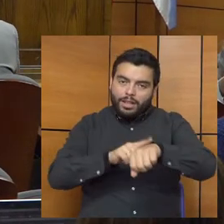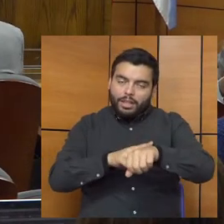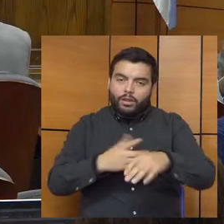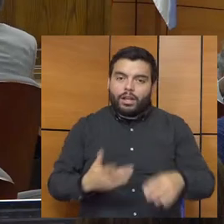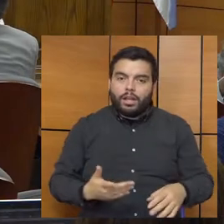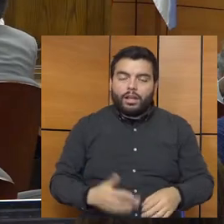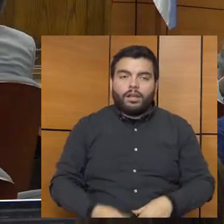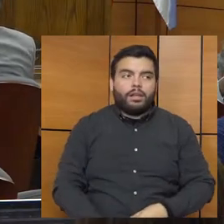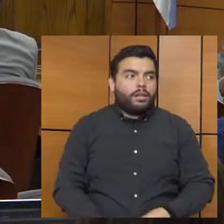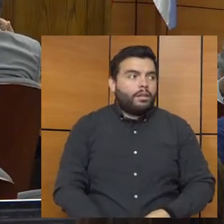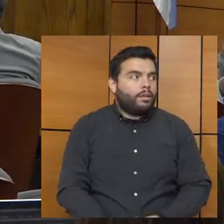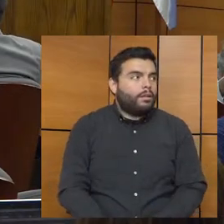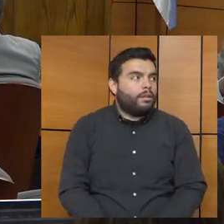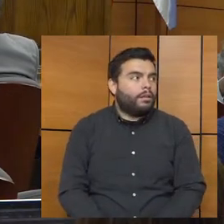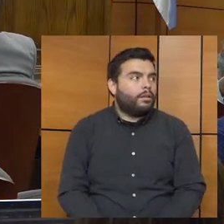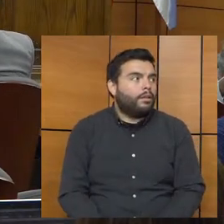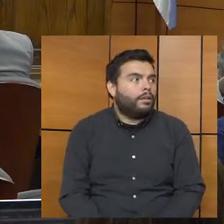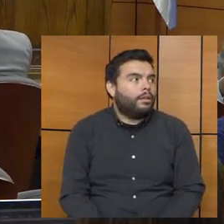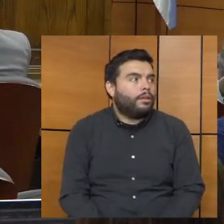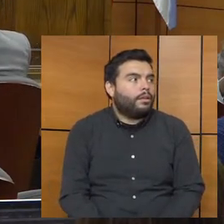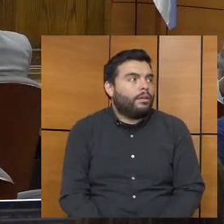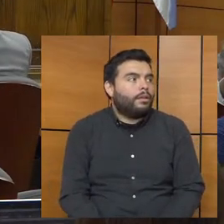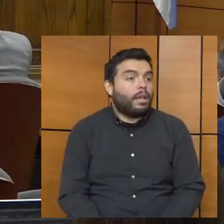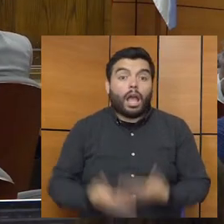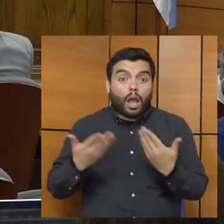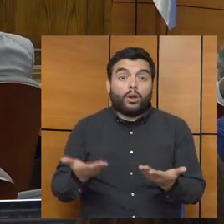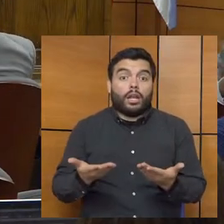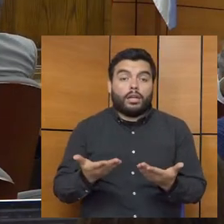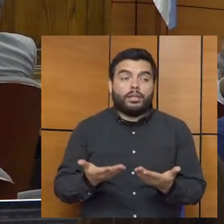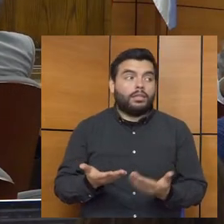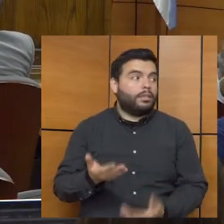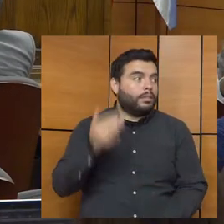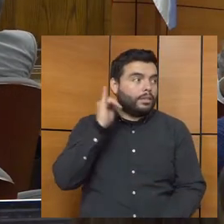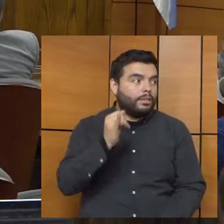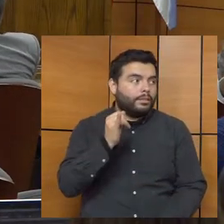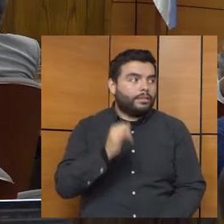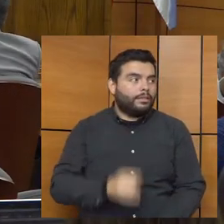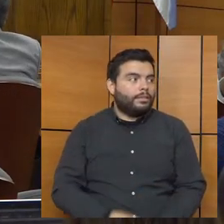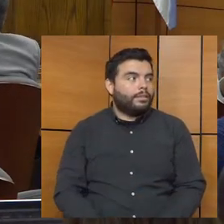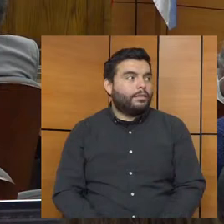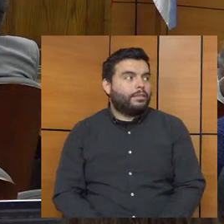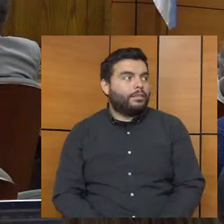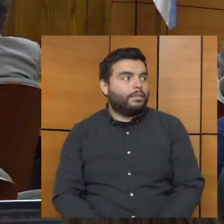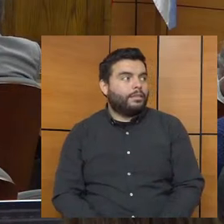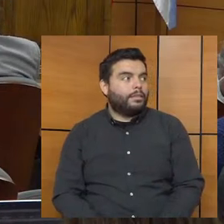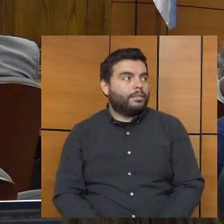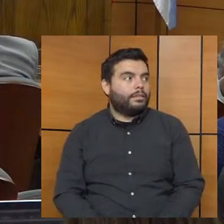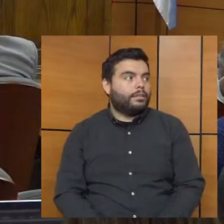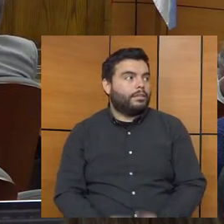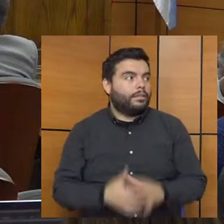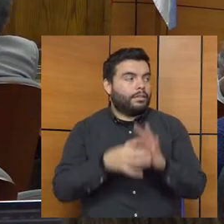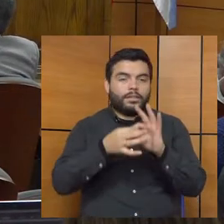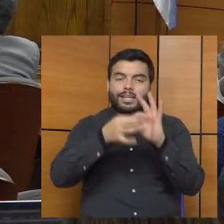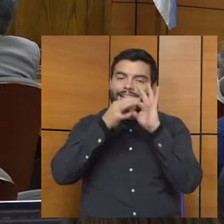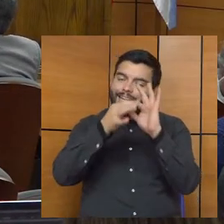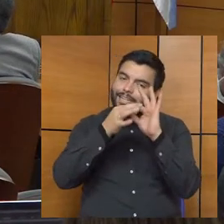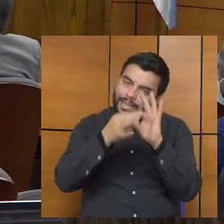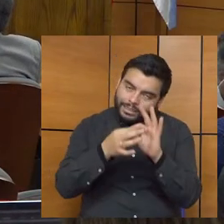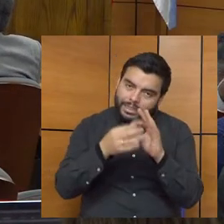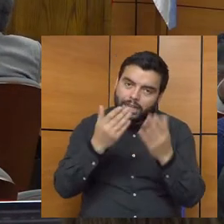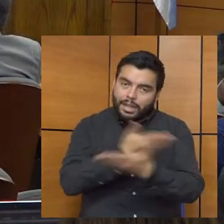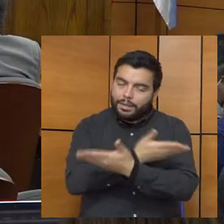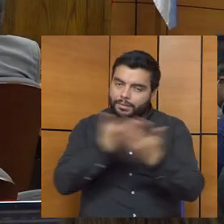Bueno, ¿se escucha bien? No, ¿ahora? Ahora sí, bueno. Ya estaba diciendo gracias por esperar hasta ahora, son las